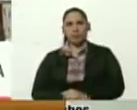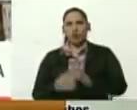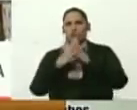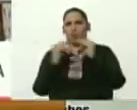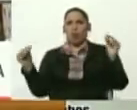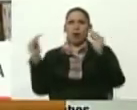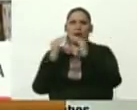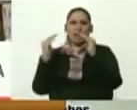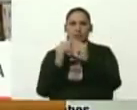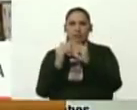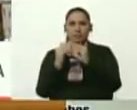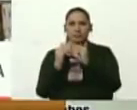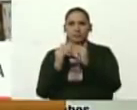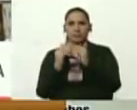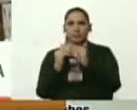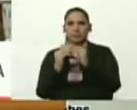casa,